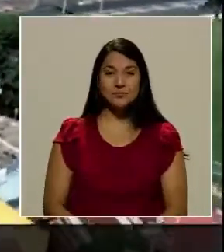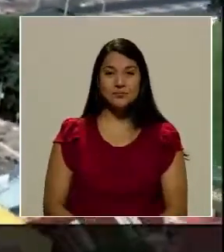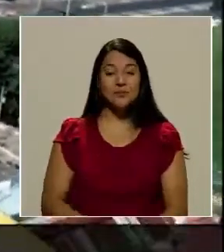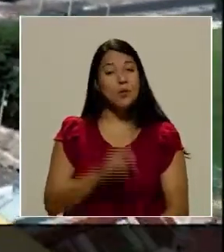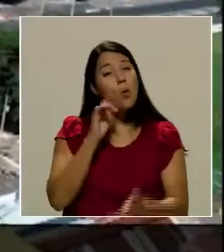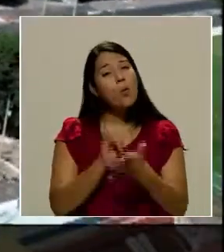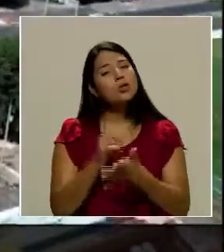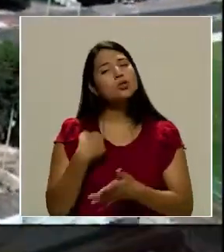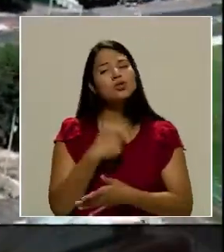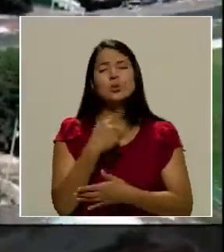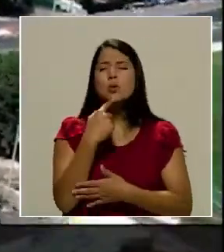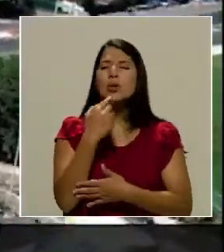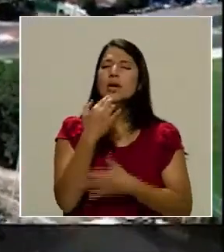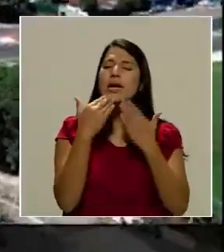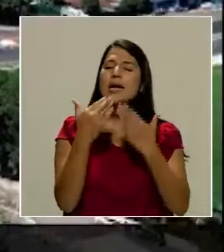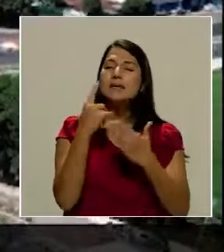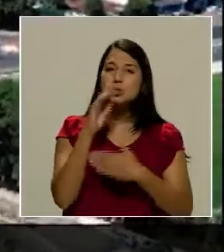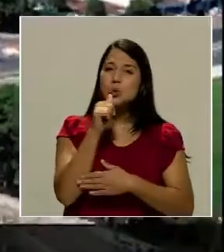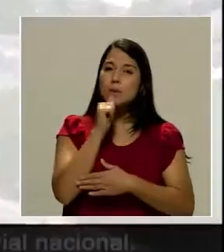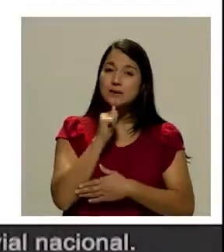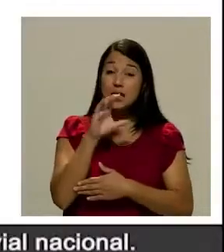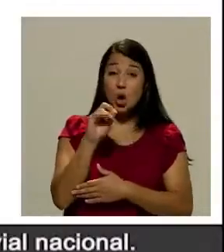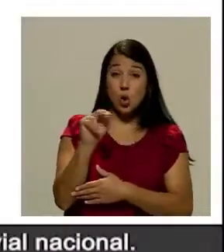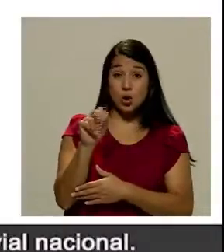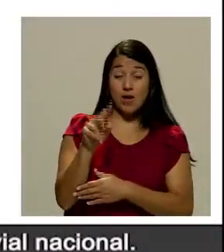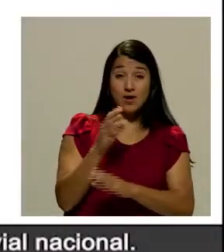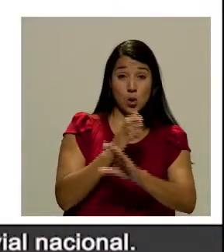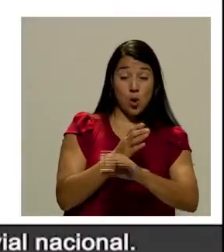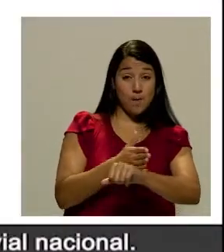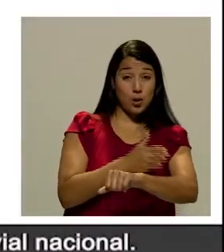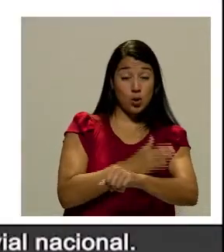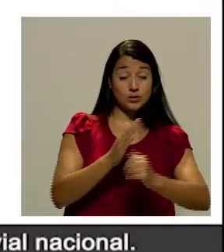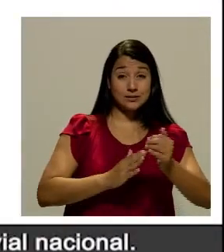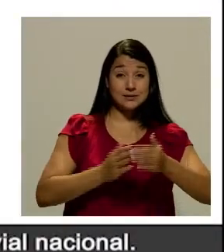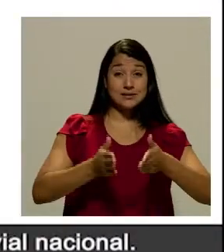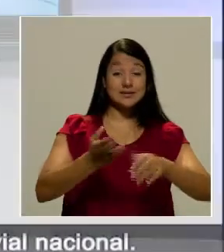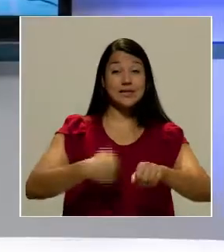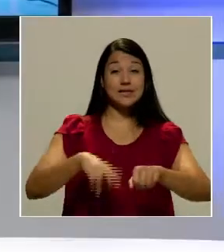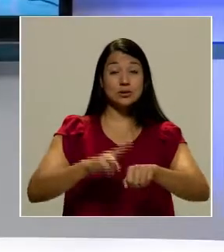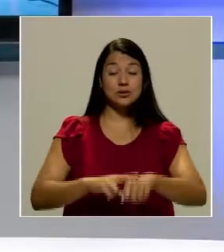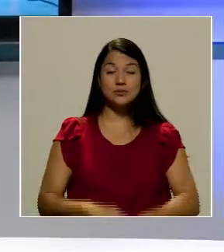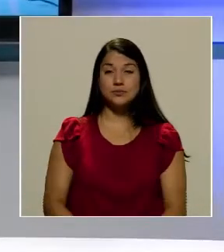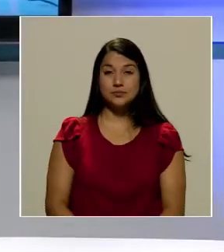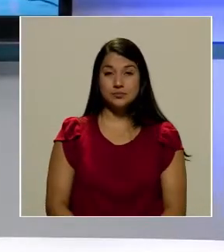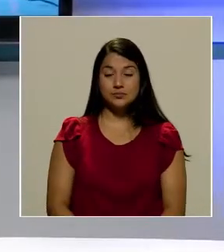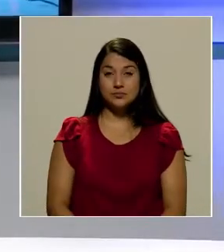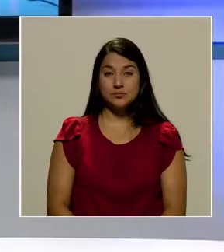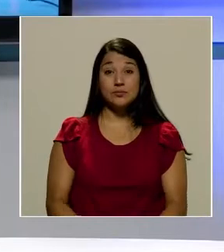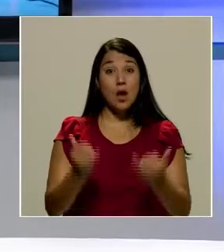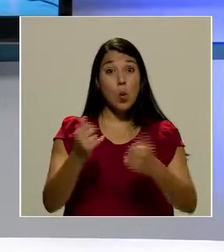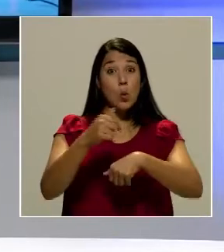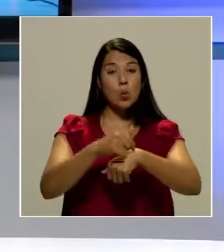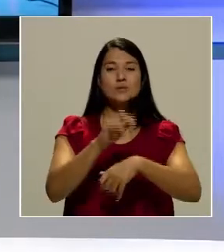Por eso agradecemos su paciencia. CONAVI, conservando, mejorando y construyendo la red vial nacional. A las 7